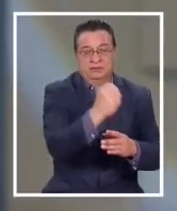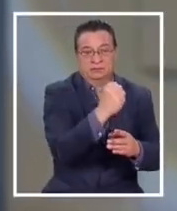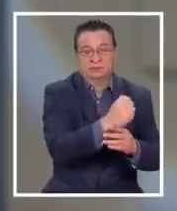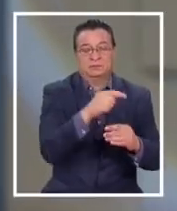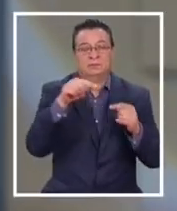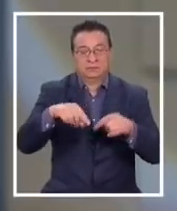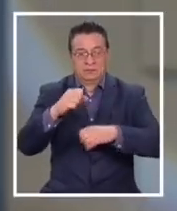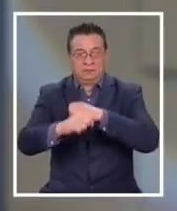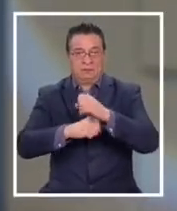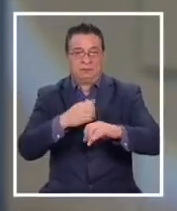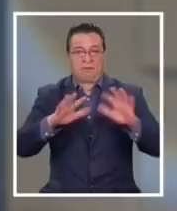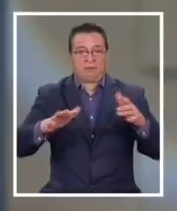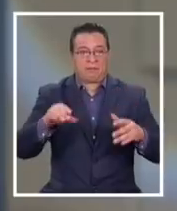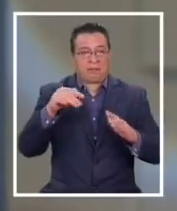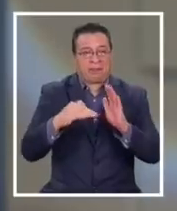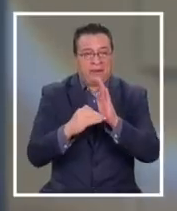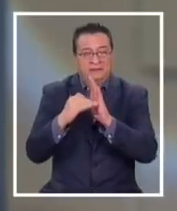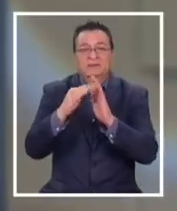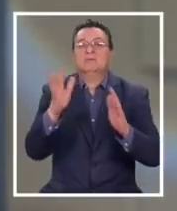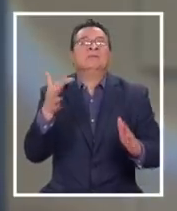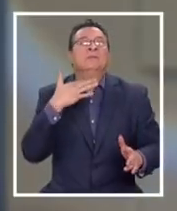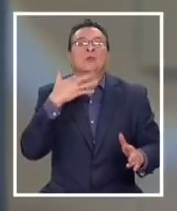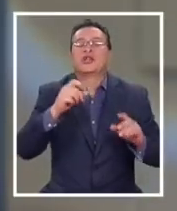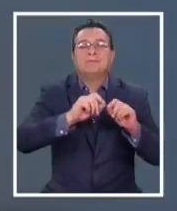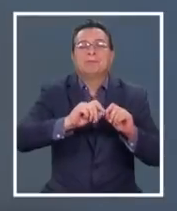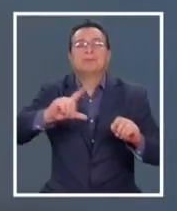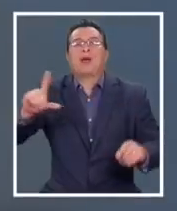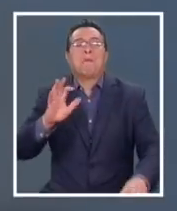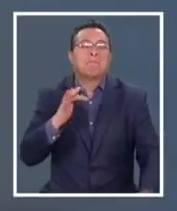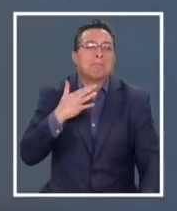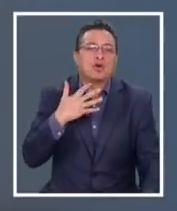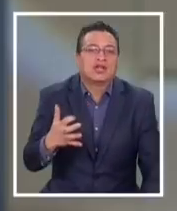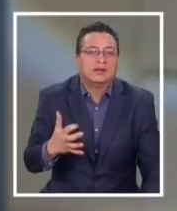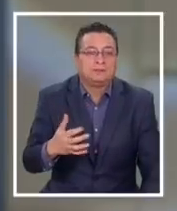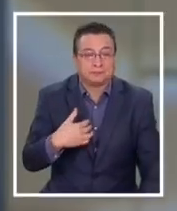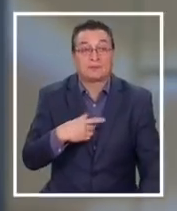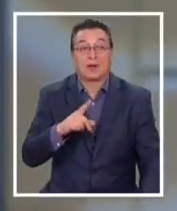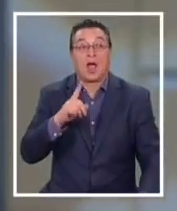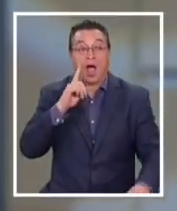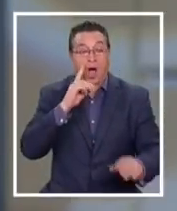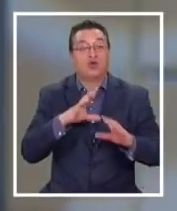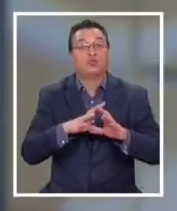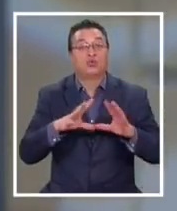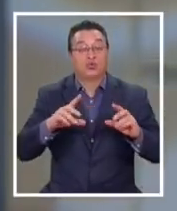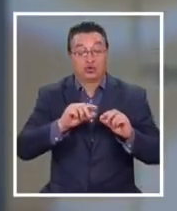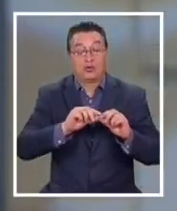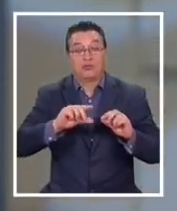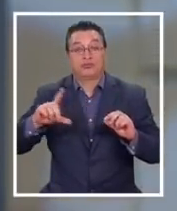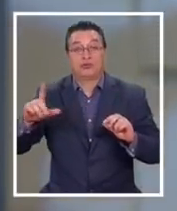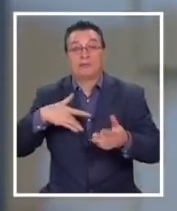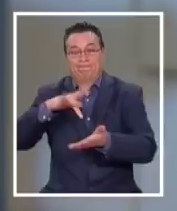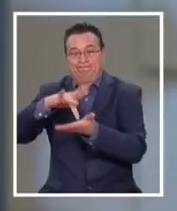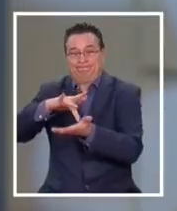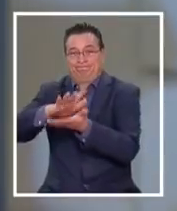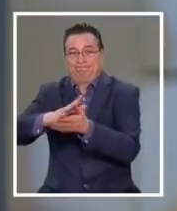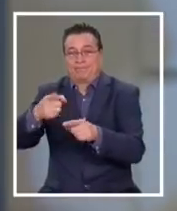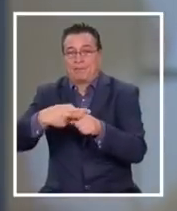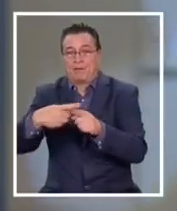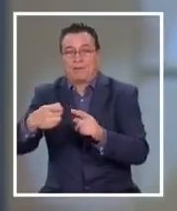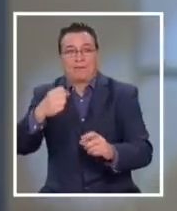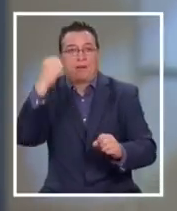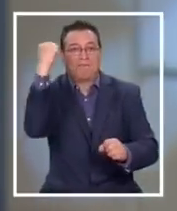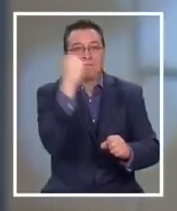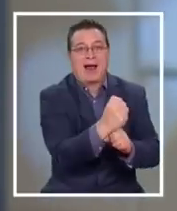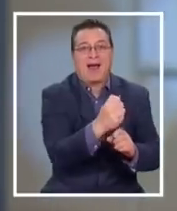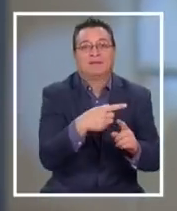Este año también tenemos un aumento. ¿Por qué se dispararon, básicamente? Tenemos mucho aumento en ajuste de cuentas, que